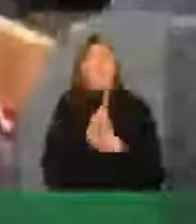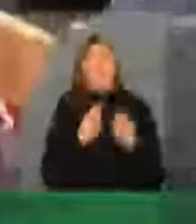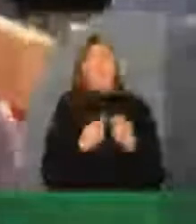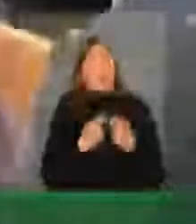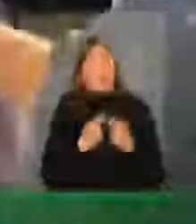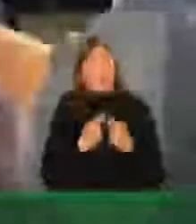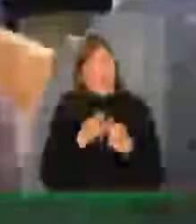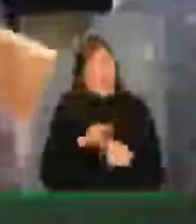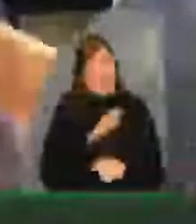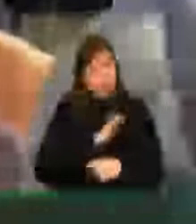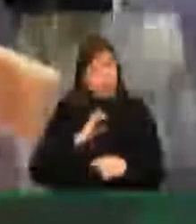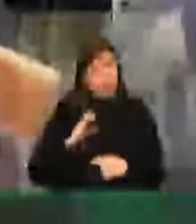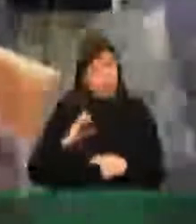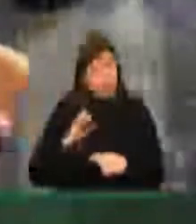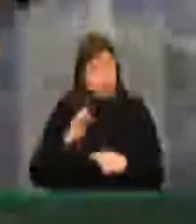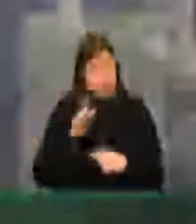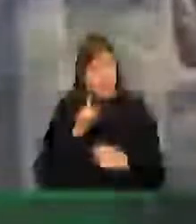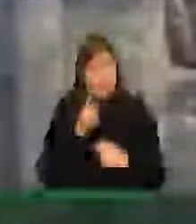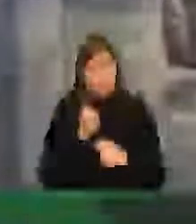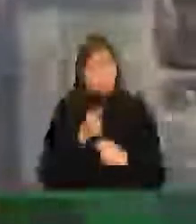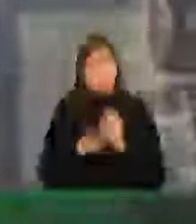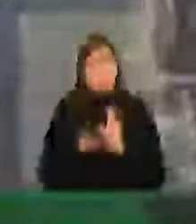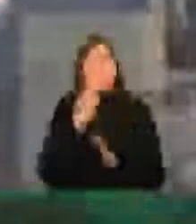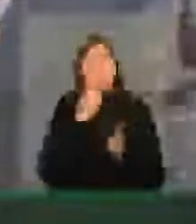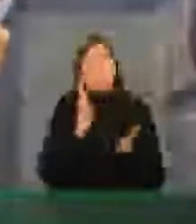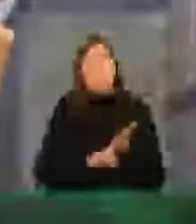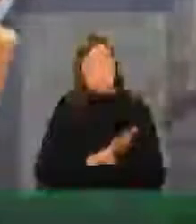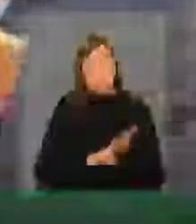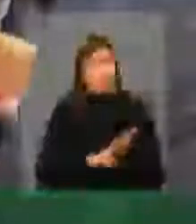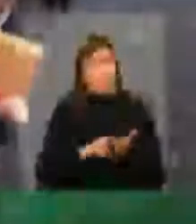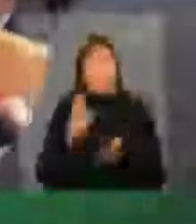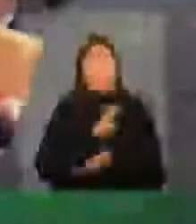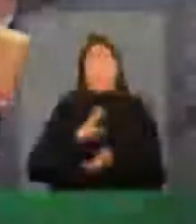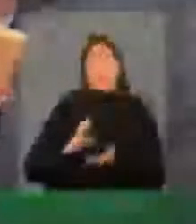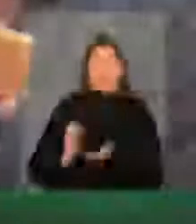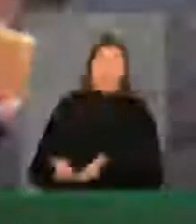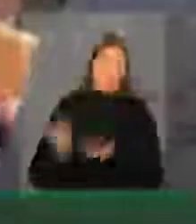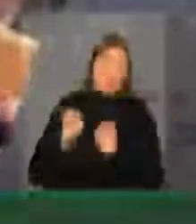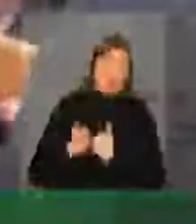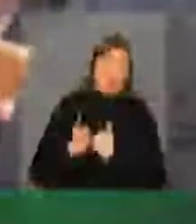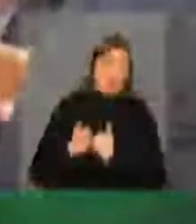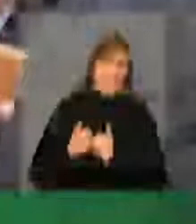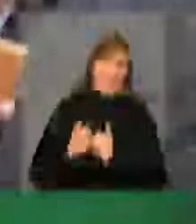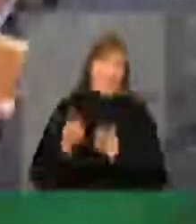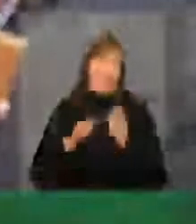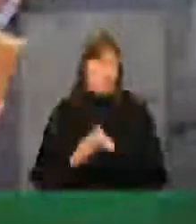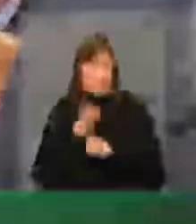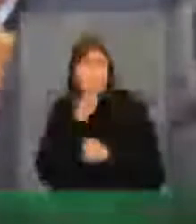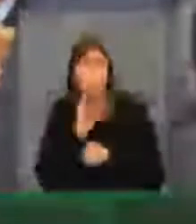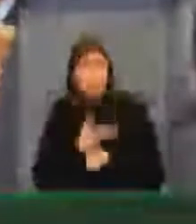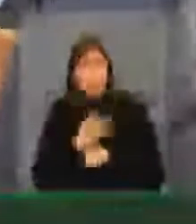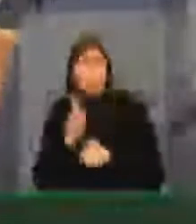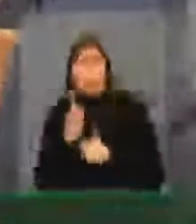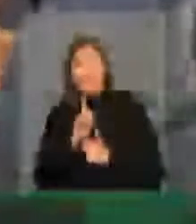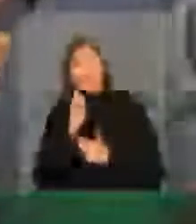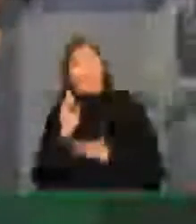genera ingresos y ya está demostrado que genera más impuestos de lo que el Estado devuelve. Por eso es una inversión redituable para el país, no es un